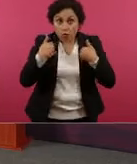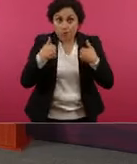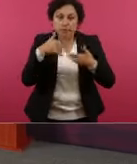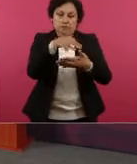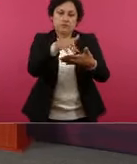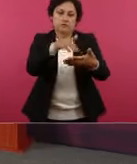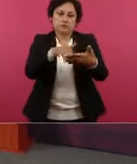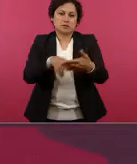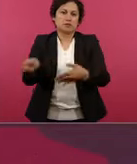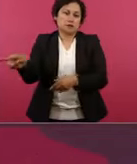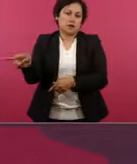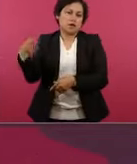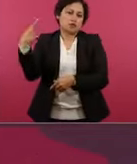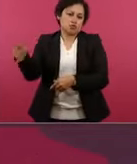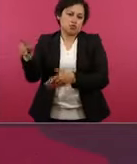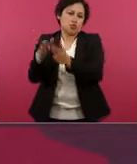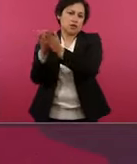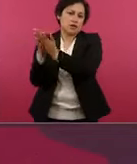a Kapuscinski.